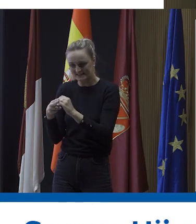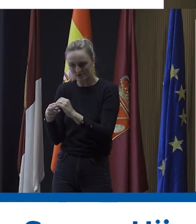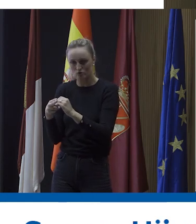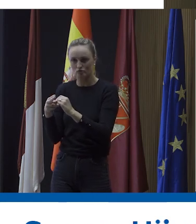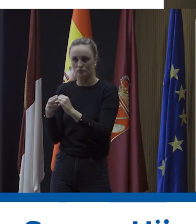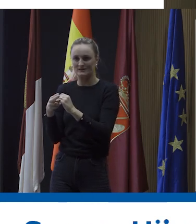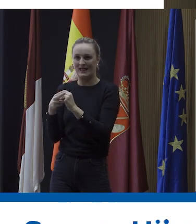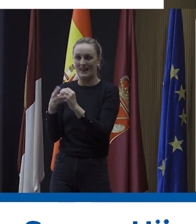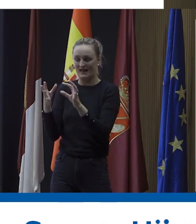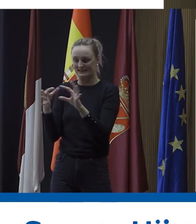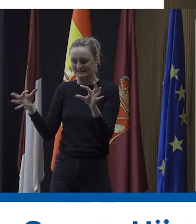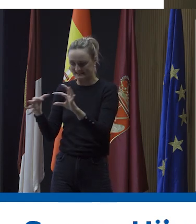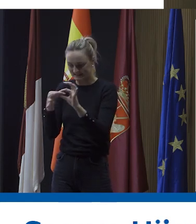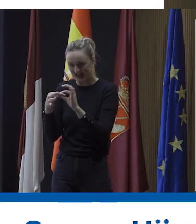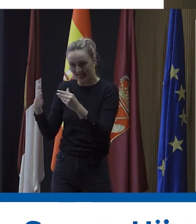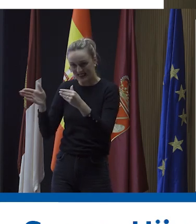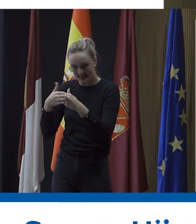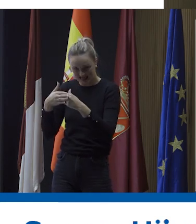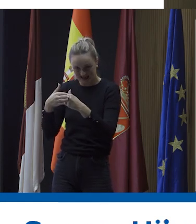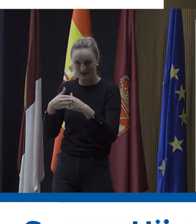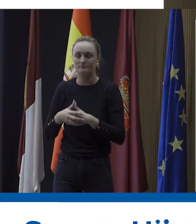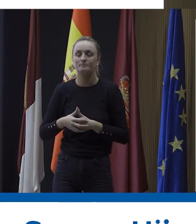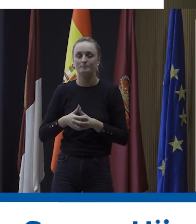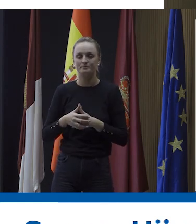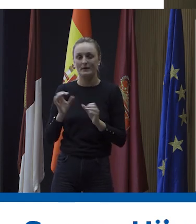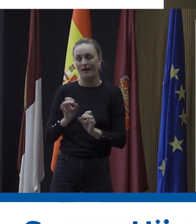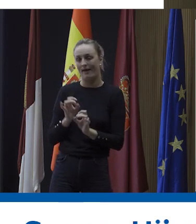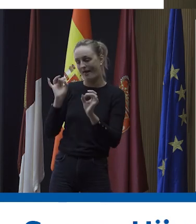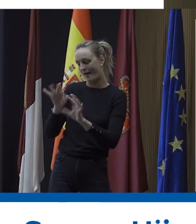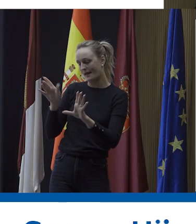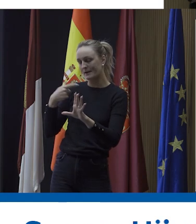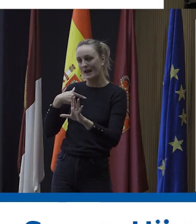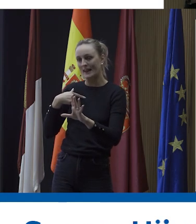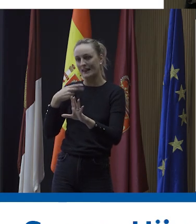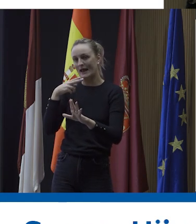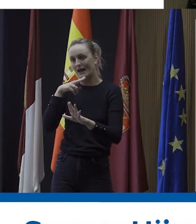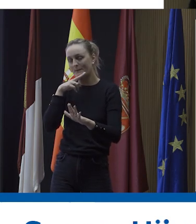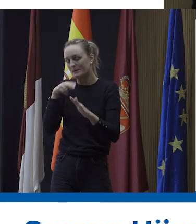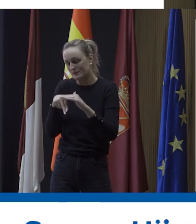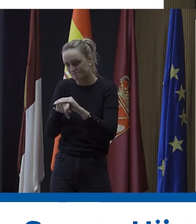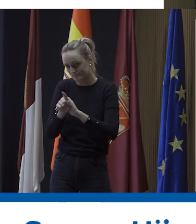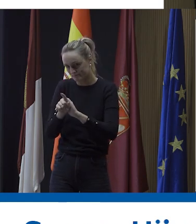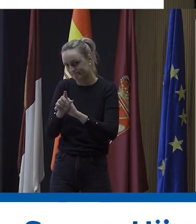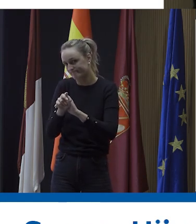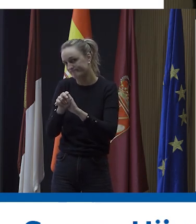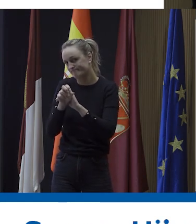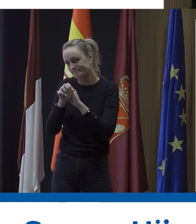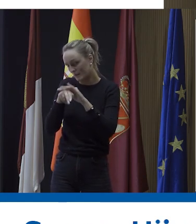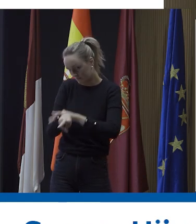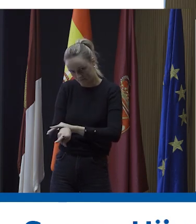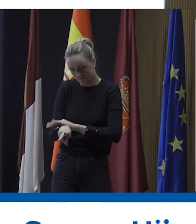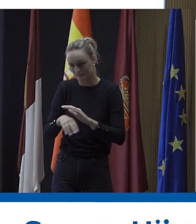esfinteriana, la que más cierra, Y entonces, claro, aparece la incontinencia urinaria, y aparecen